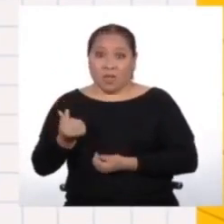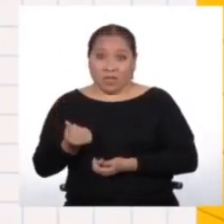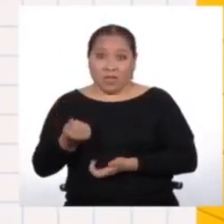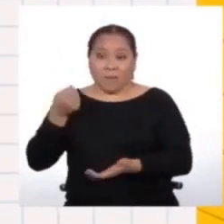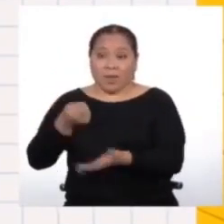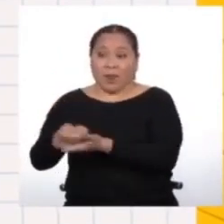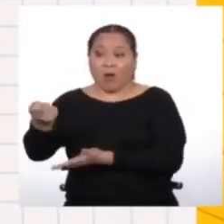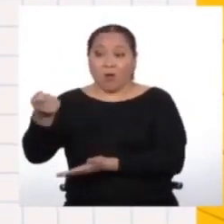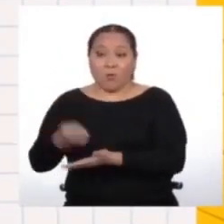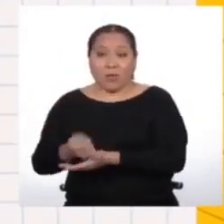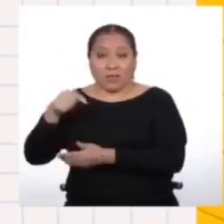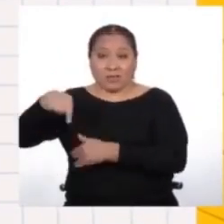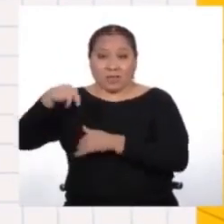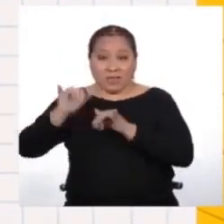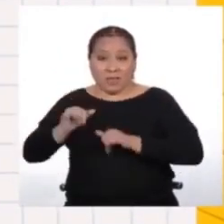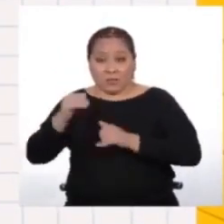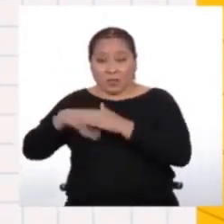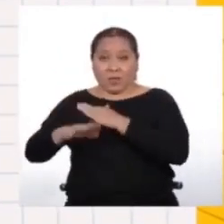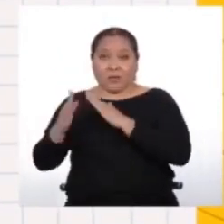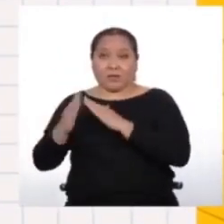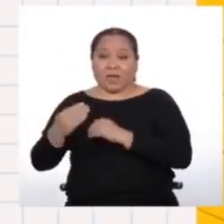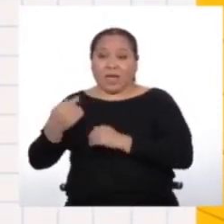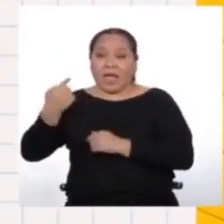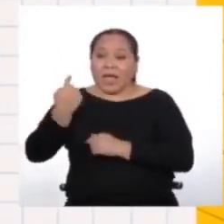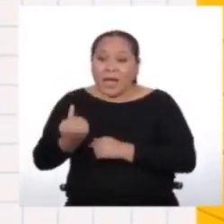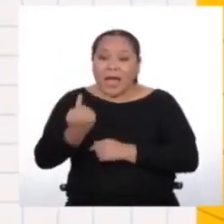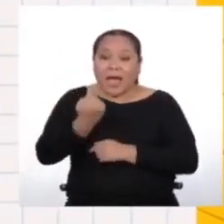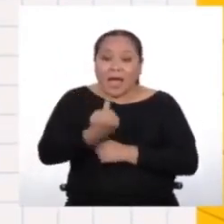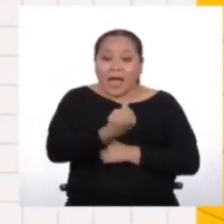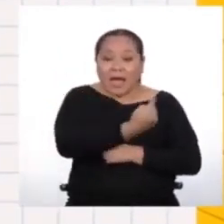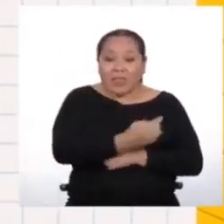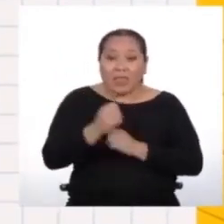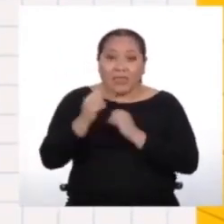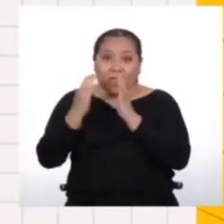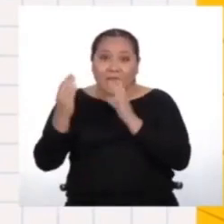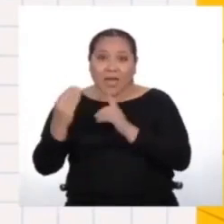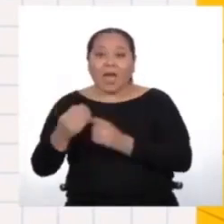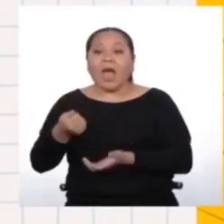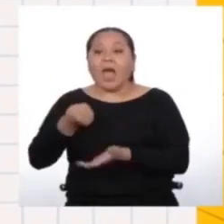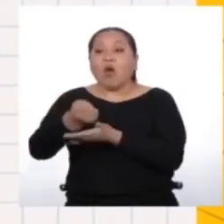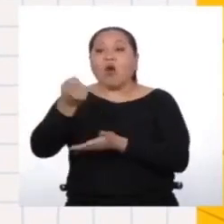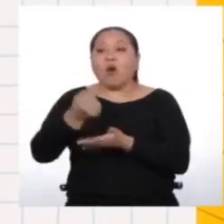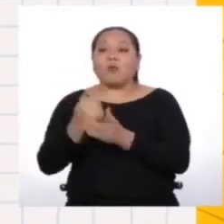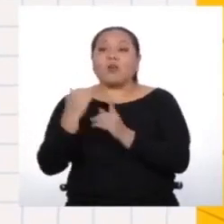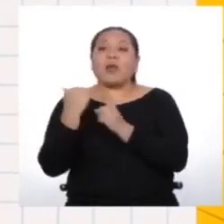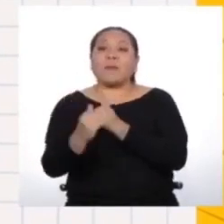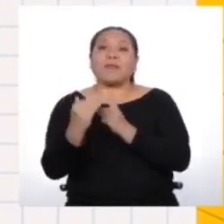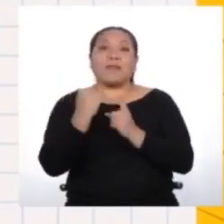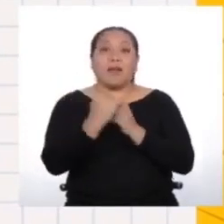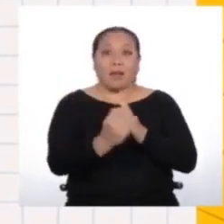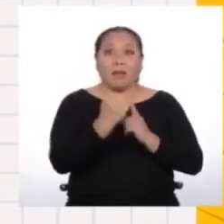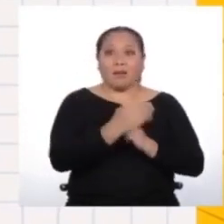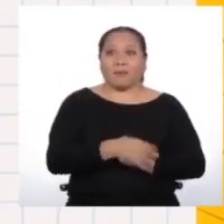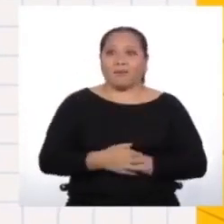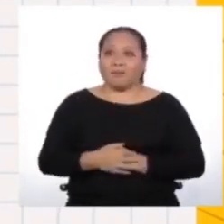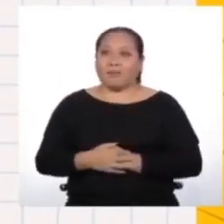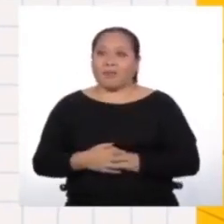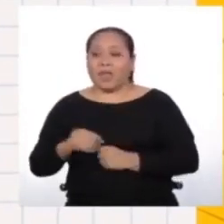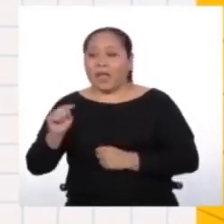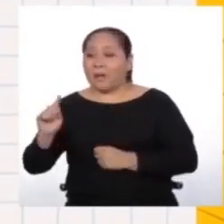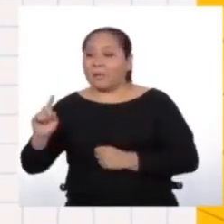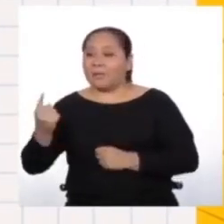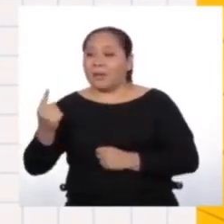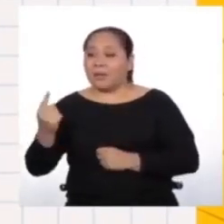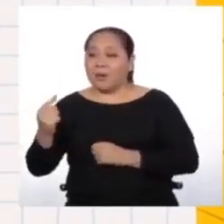durante esta cuarentena y he decidido gastar cada día la mitad de lo que tengo. En este caso, cada término menos el primero